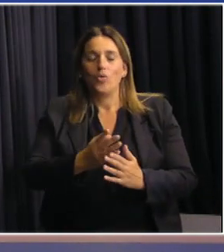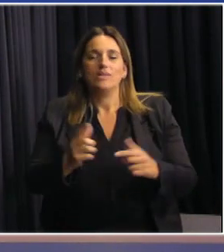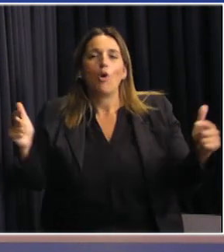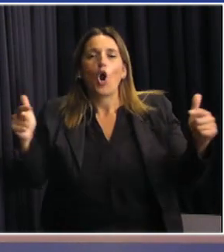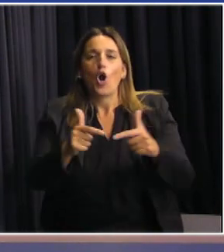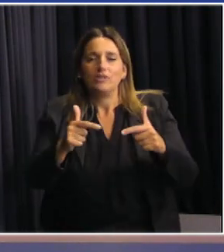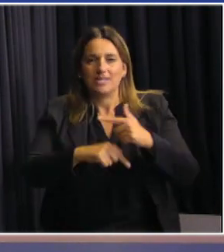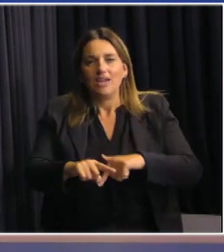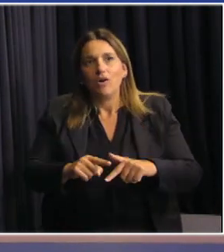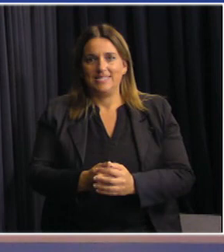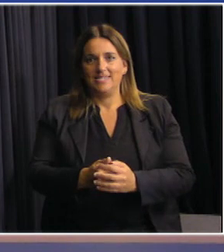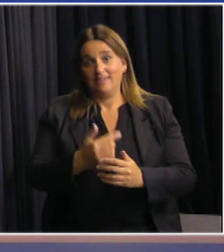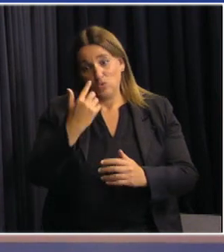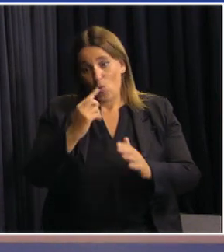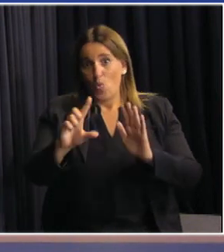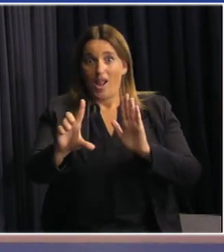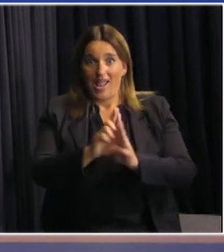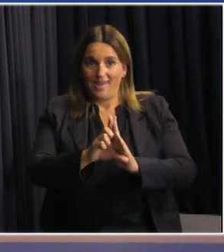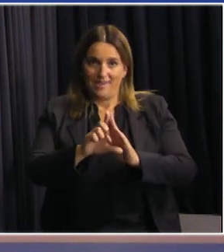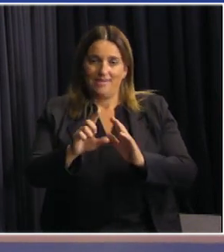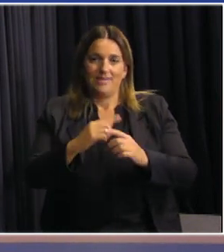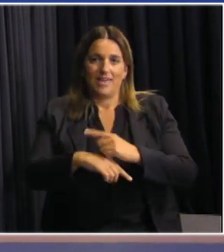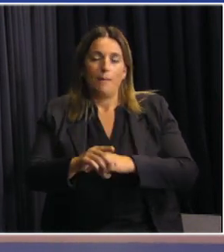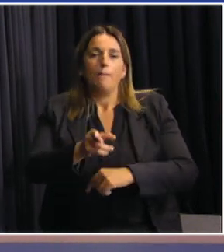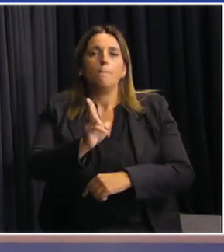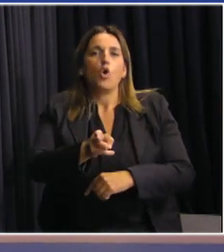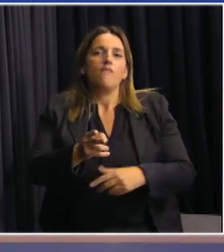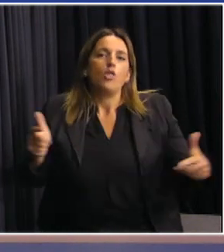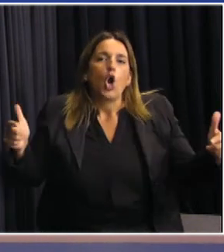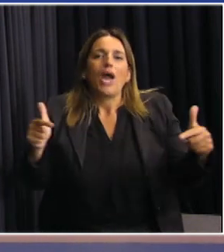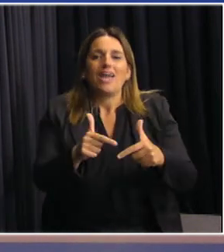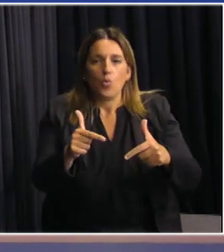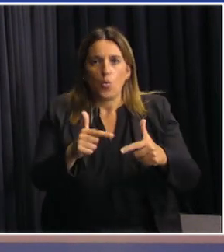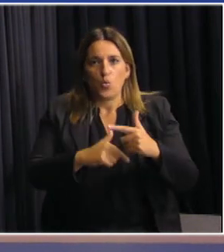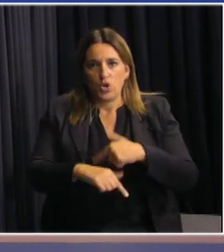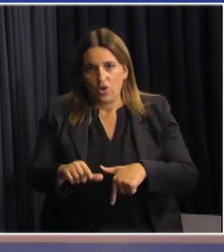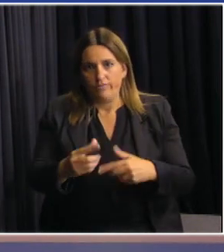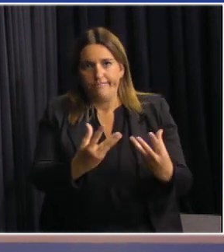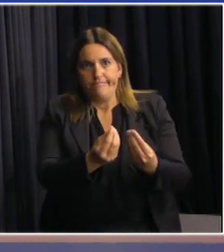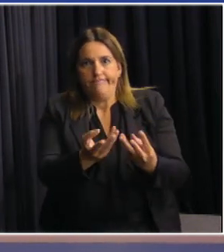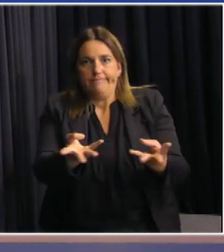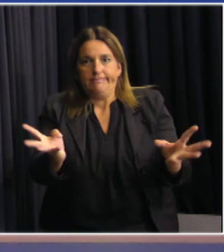Terminamos hace unos minutos el Consejo de Ministros haciendo una